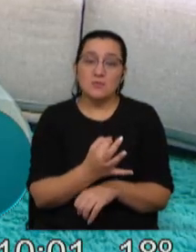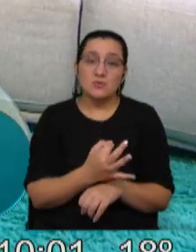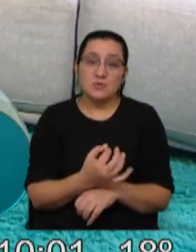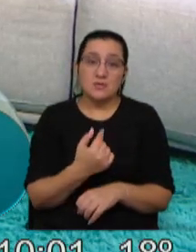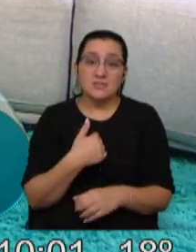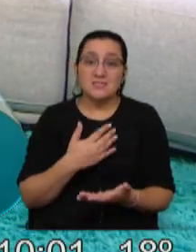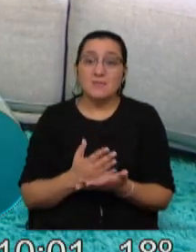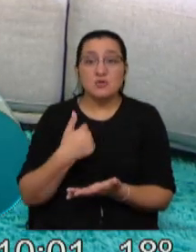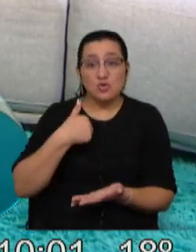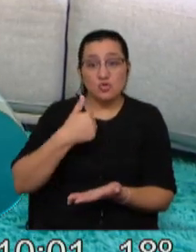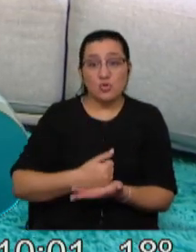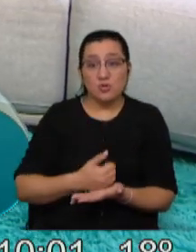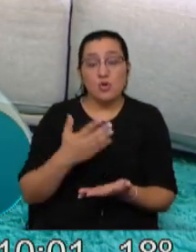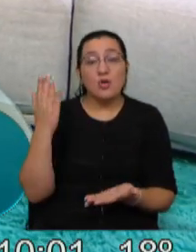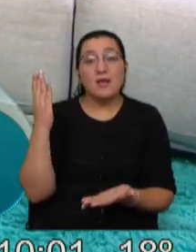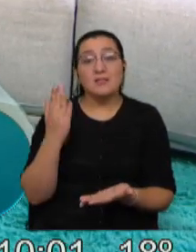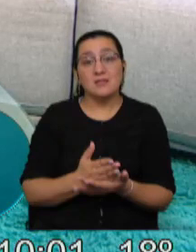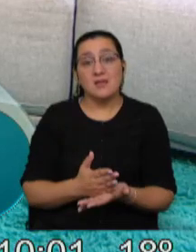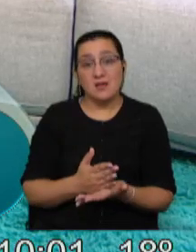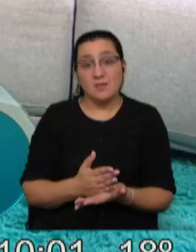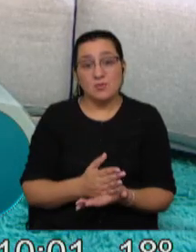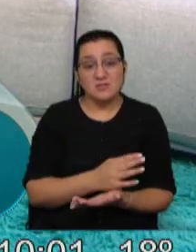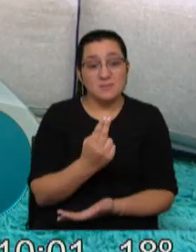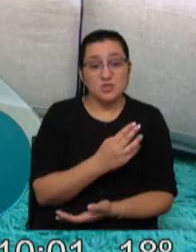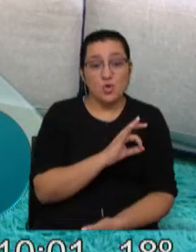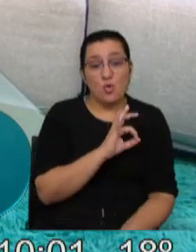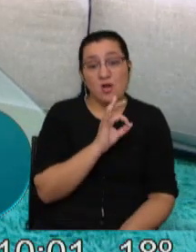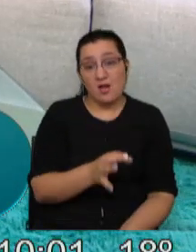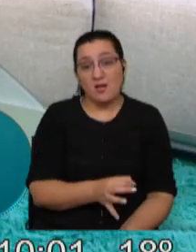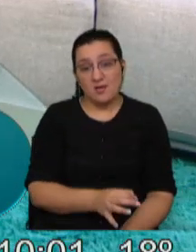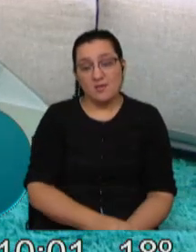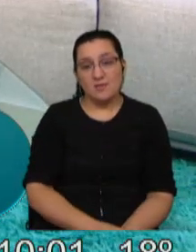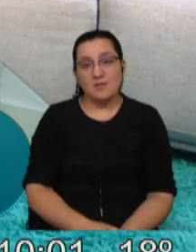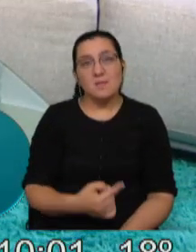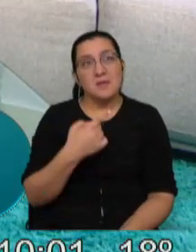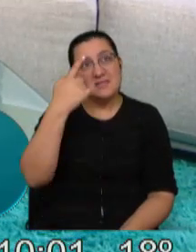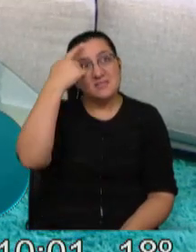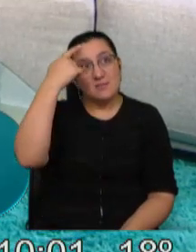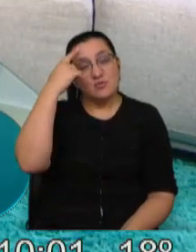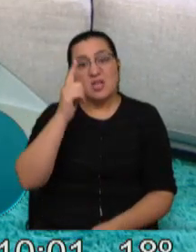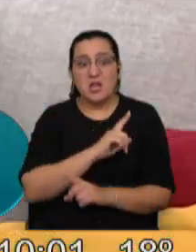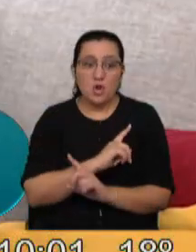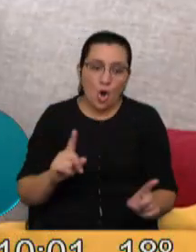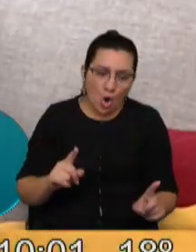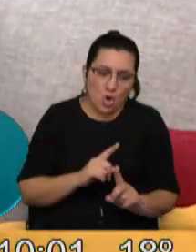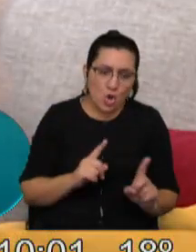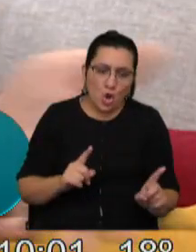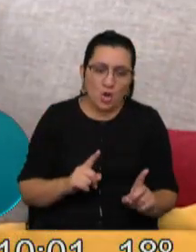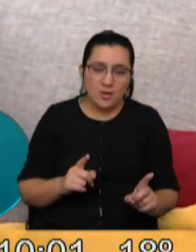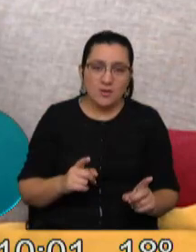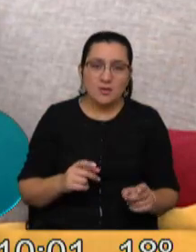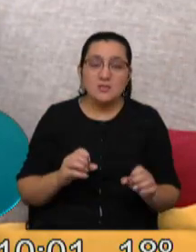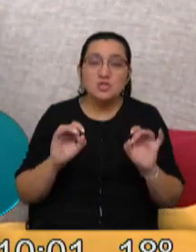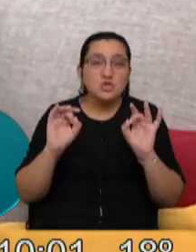estoy, recibe un castigo producto de orinar o defecar. Eso es bastante... Nosotros tendemos a pensar de que el no y el reproche va a